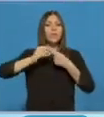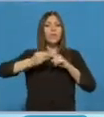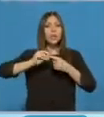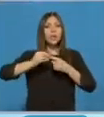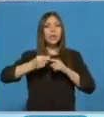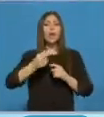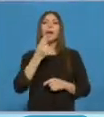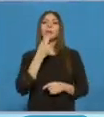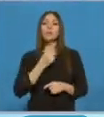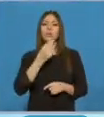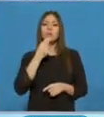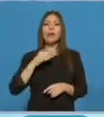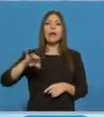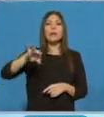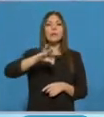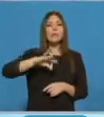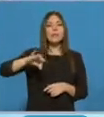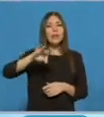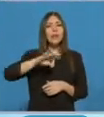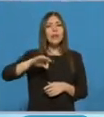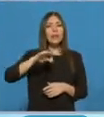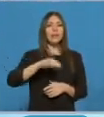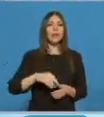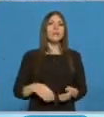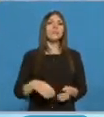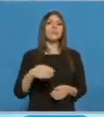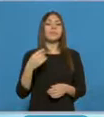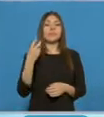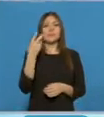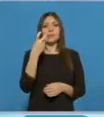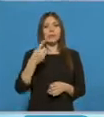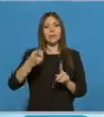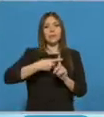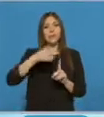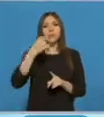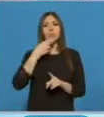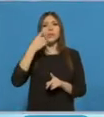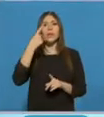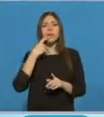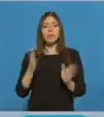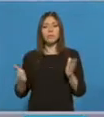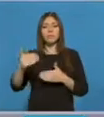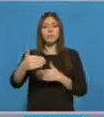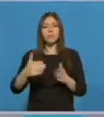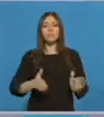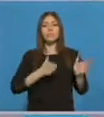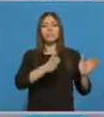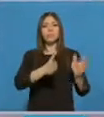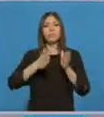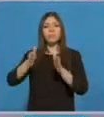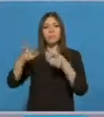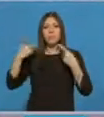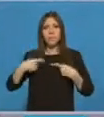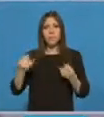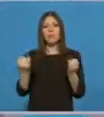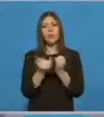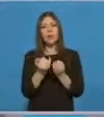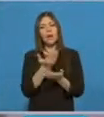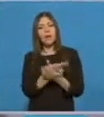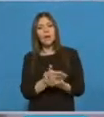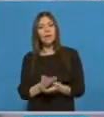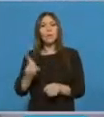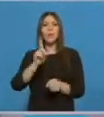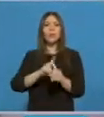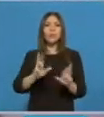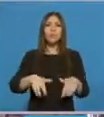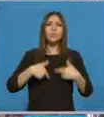frijoles, azúcar, aceite, que son los principales elementos que utilizamos para el armado de las despensas. También estamos solicitando que nos hagan la